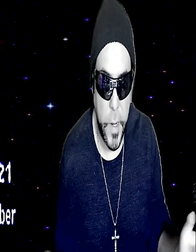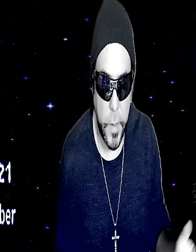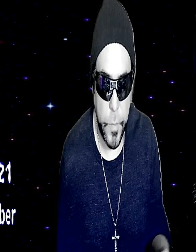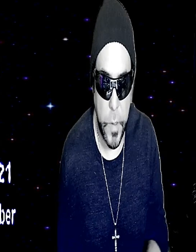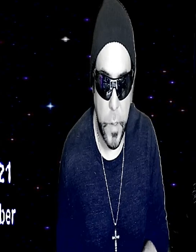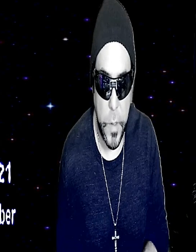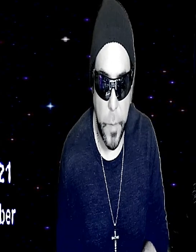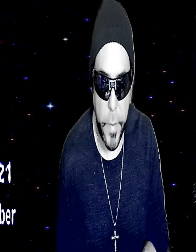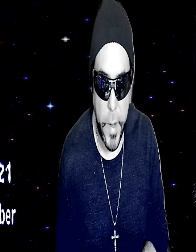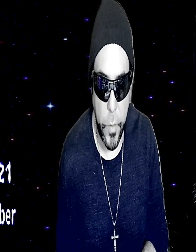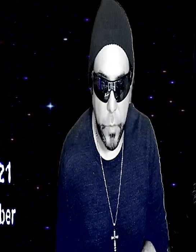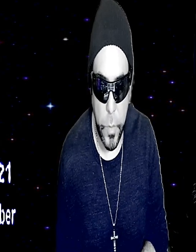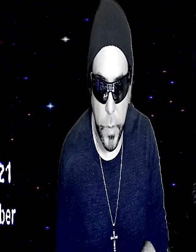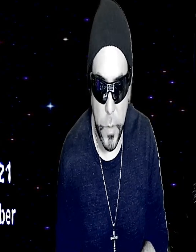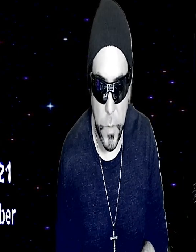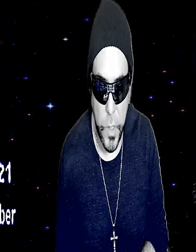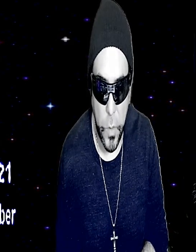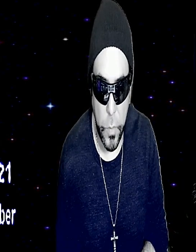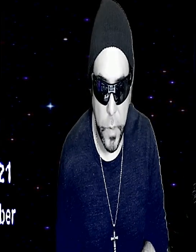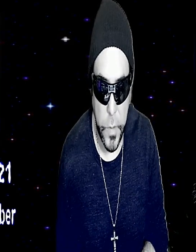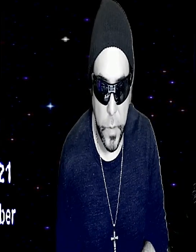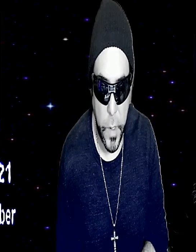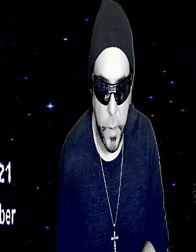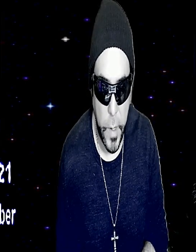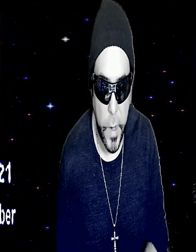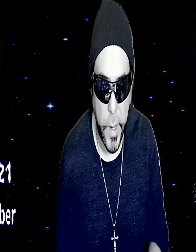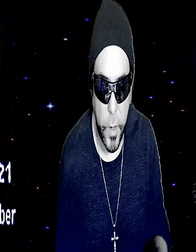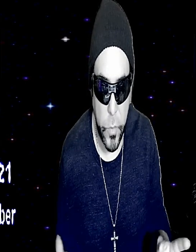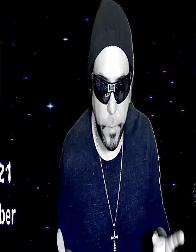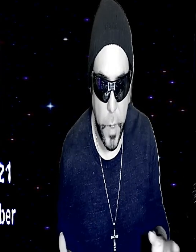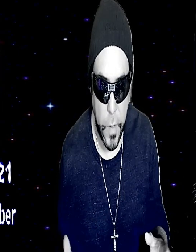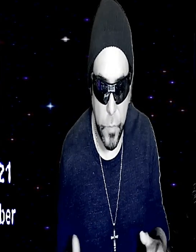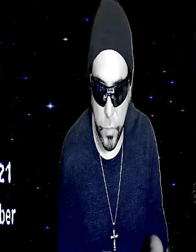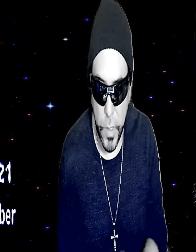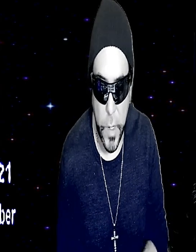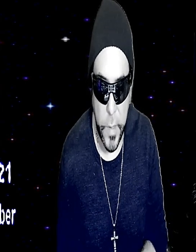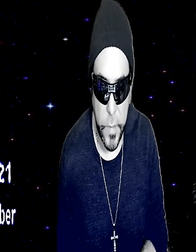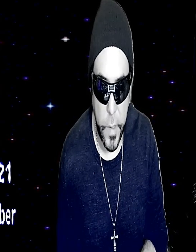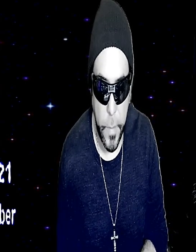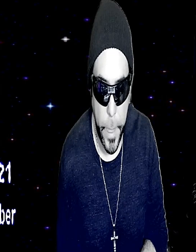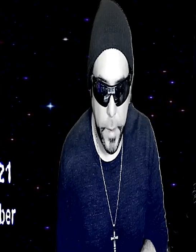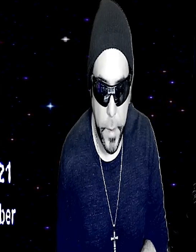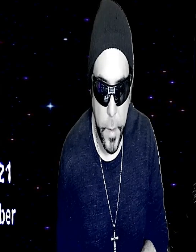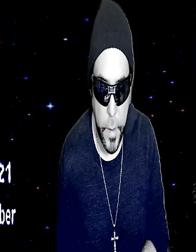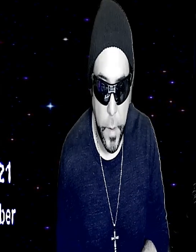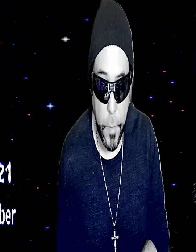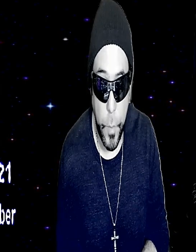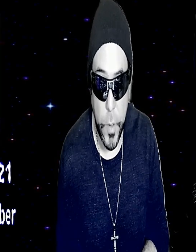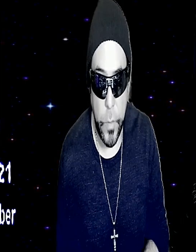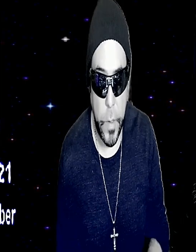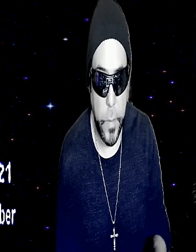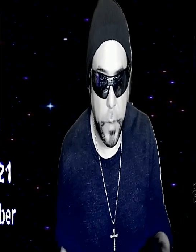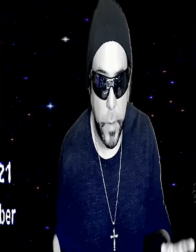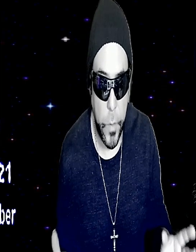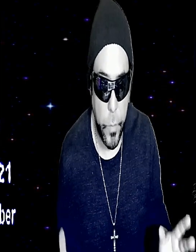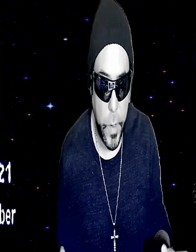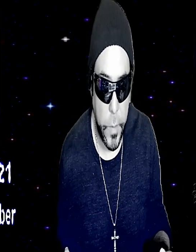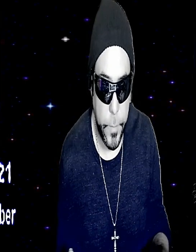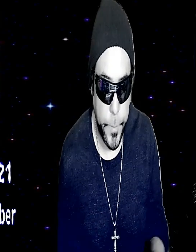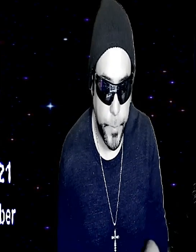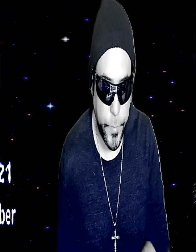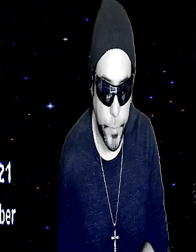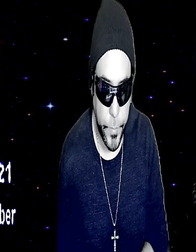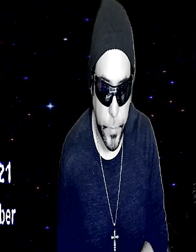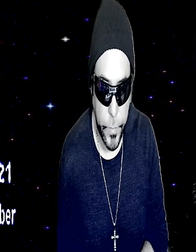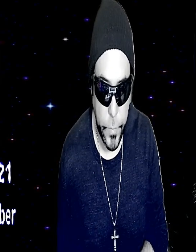que ya se tenían, pues que ya lo repararon, ¿no? Que les echaron, ¿no?, así que arreglos, ¿no?, para que funcionaran al 100, porque no estaban trabajando